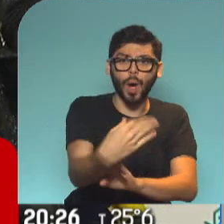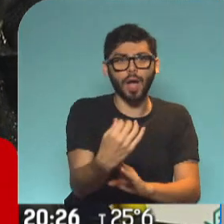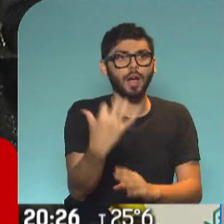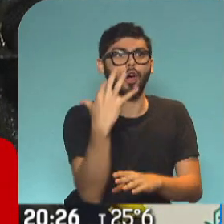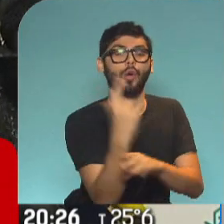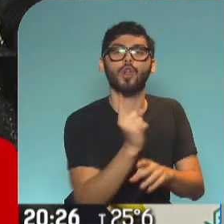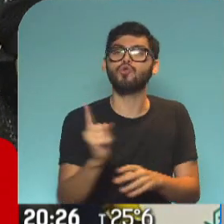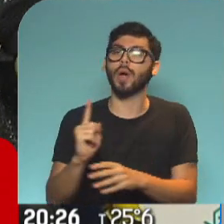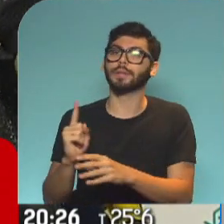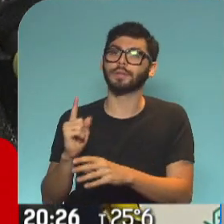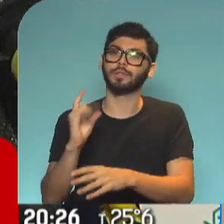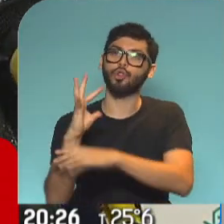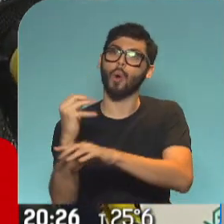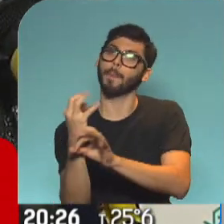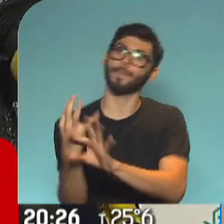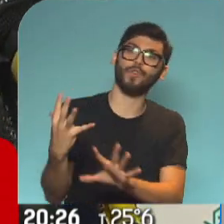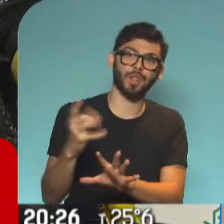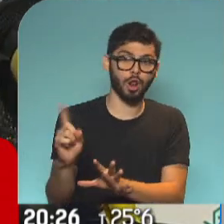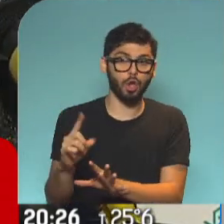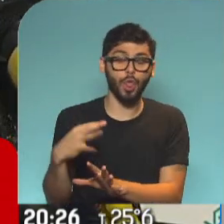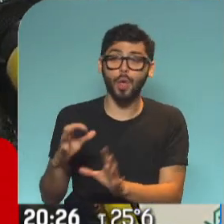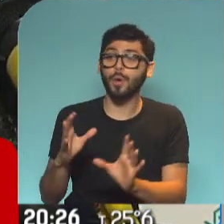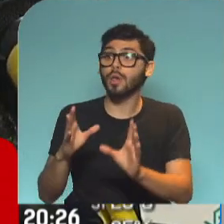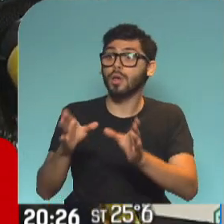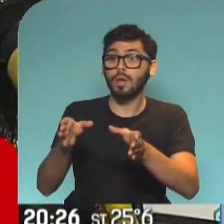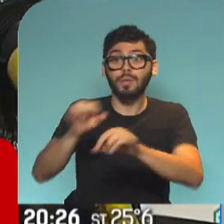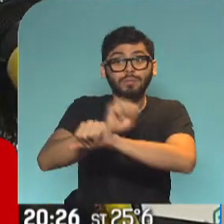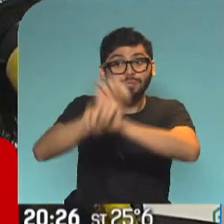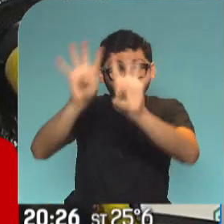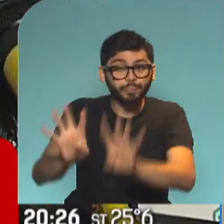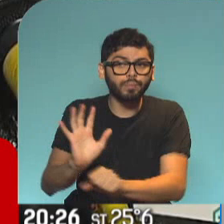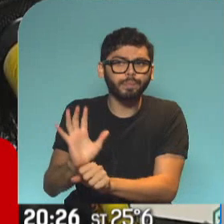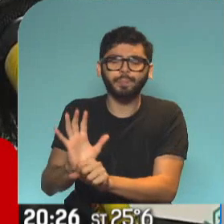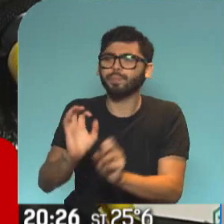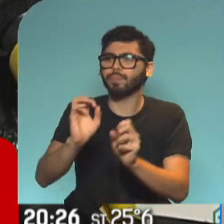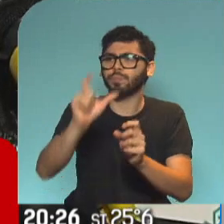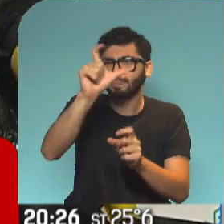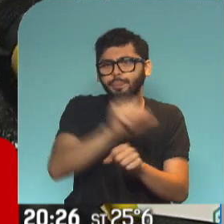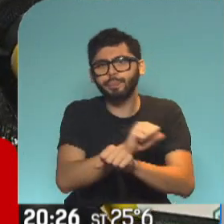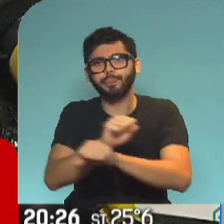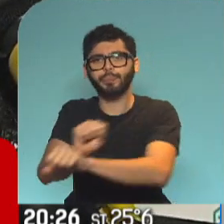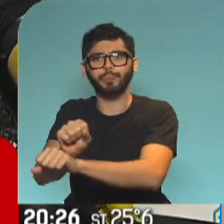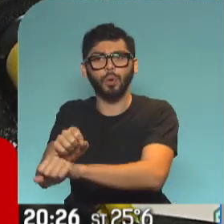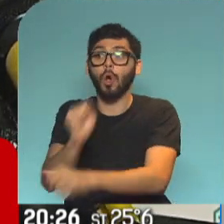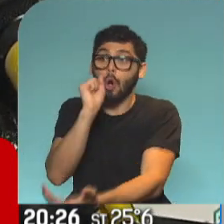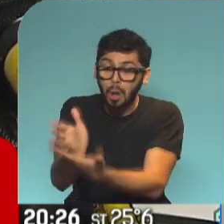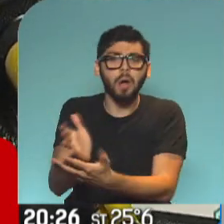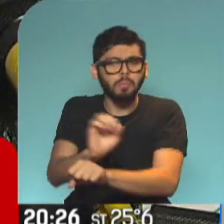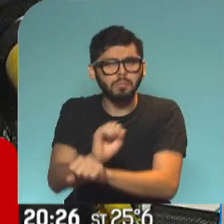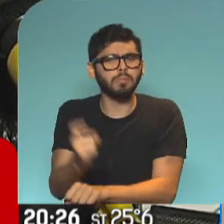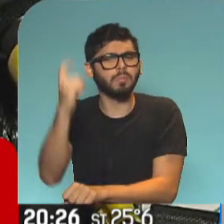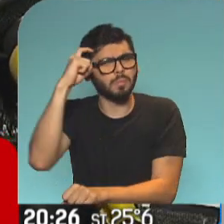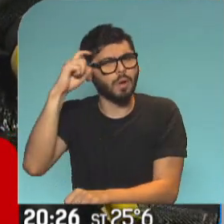no sea un posgrado en delincuencia, que sea justamente un espacio en el que el que está cumpliendo una pena reflexione sobre lo que hizo,